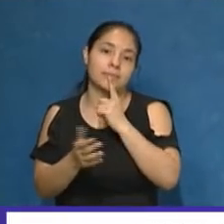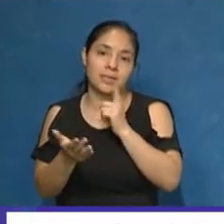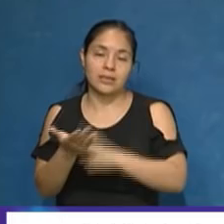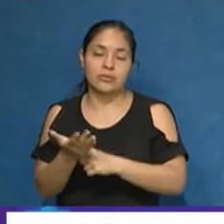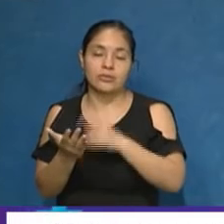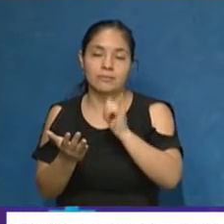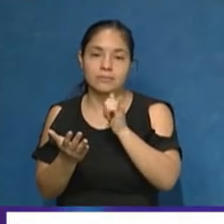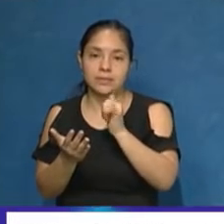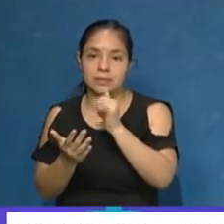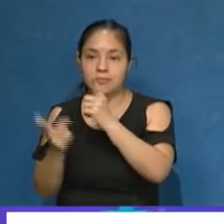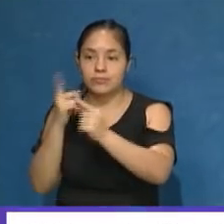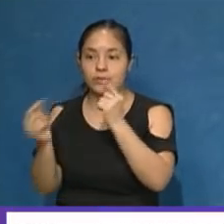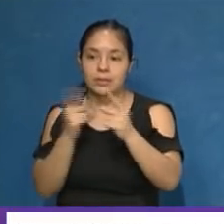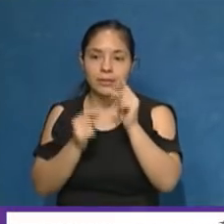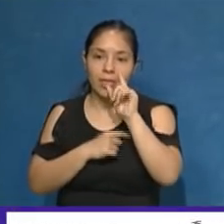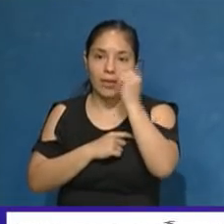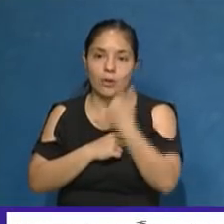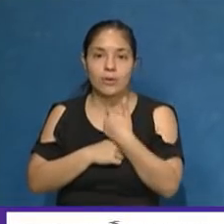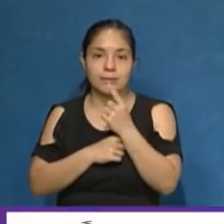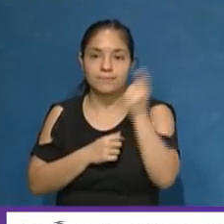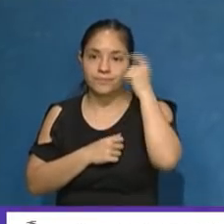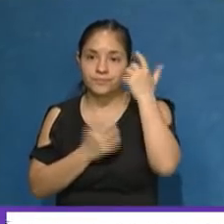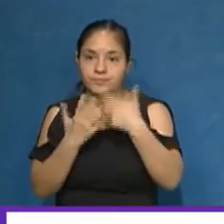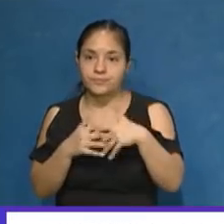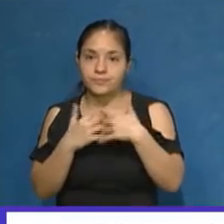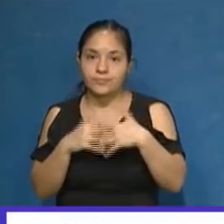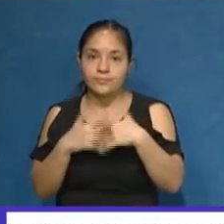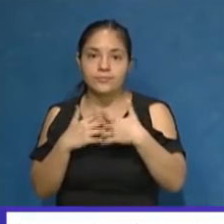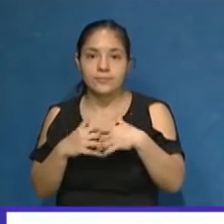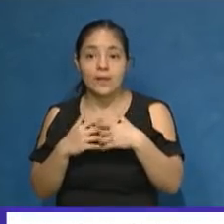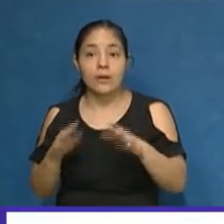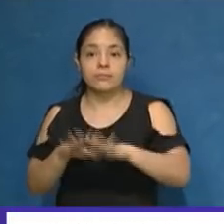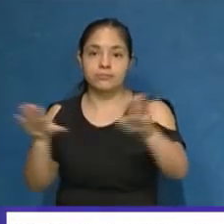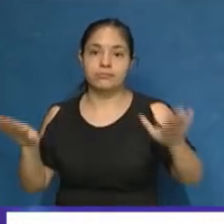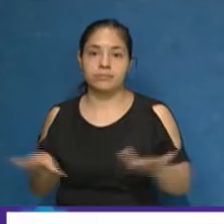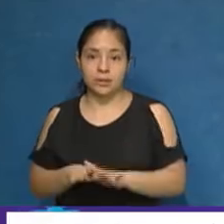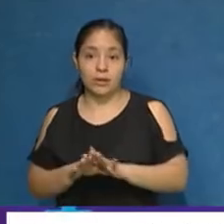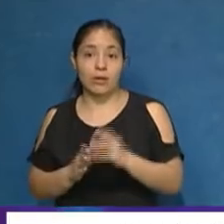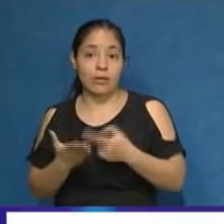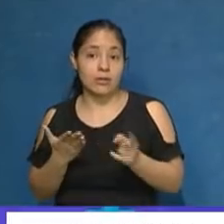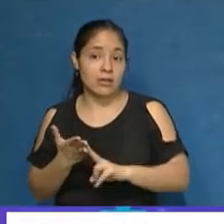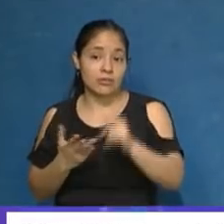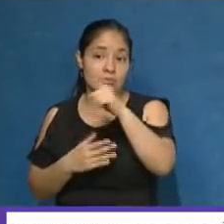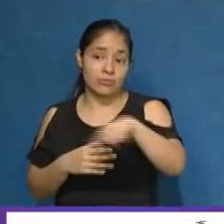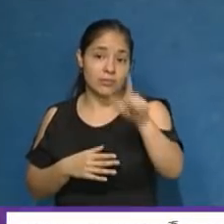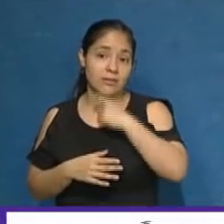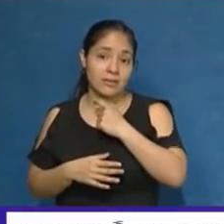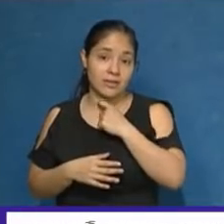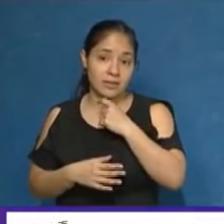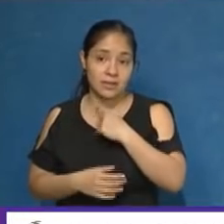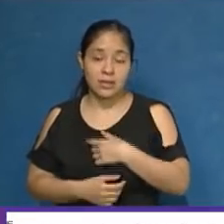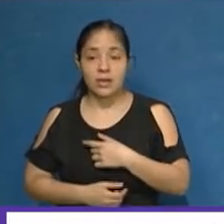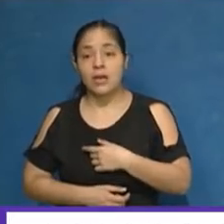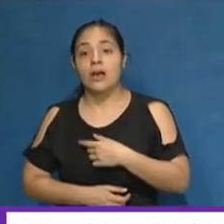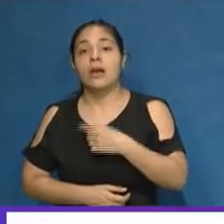escuchar esas voces y de, insisto, con algo que todavía no estaba puesto en marcha, volver a lo que todos estaban esperando. 190